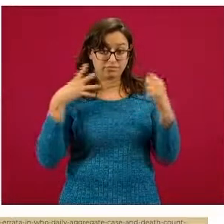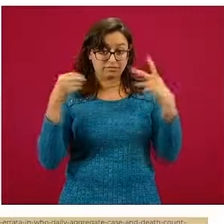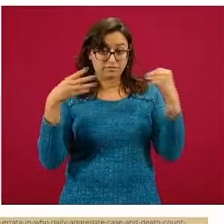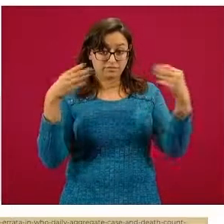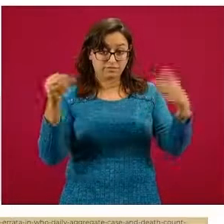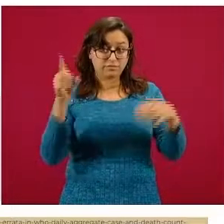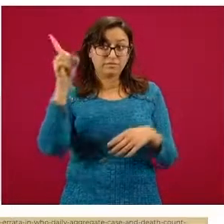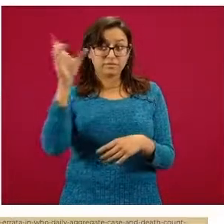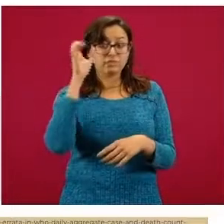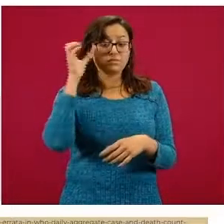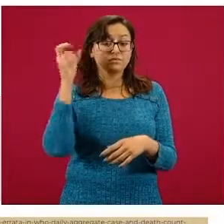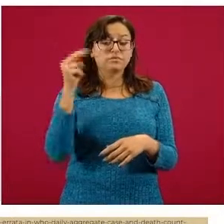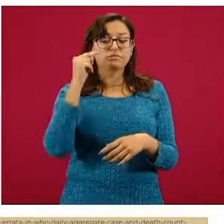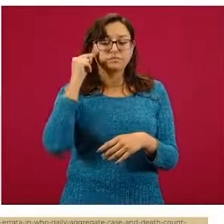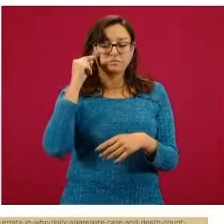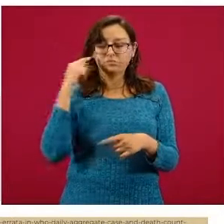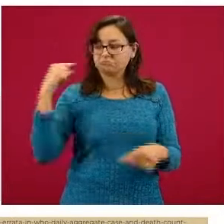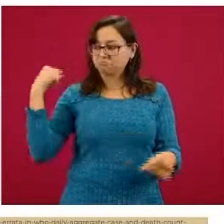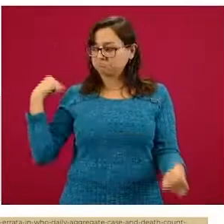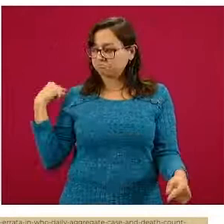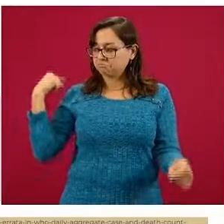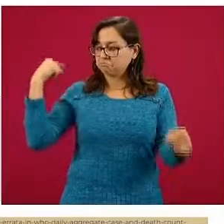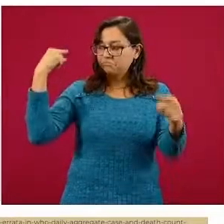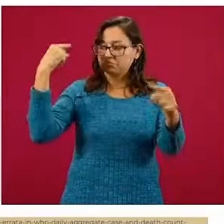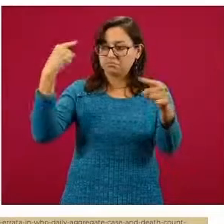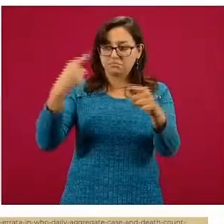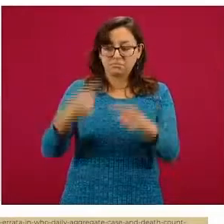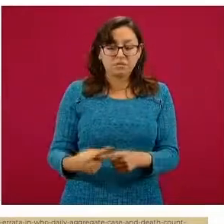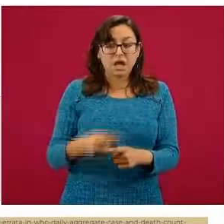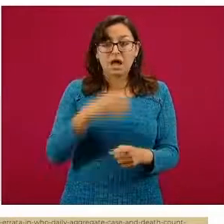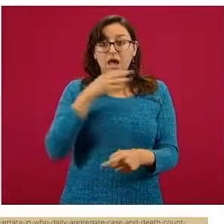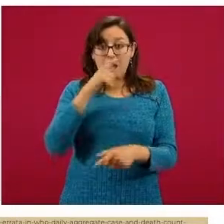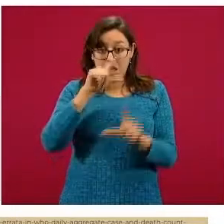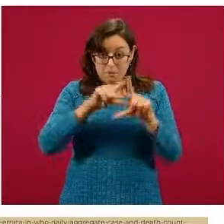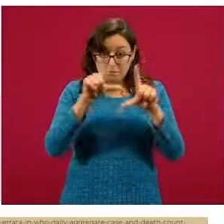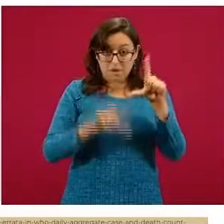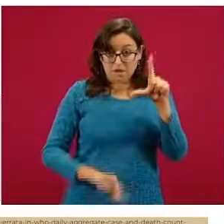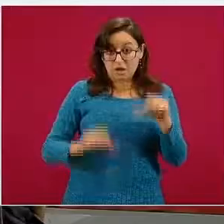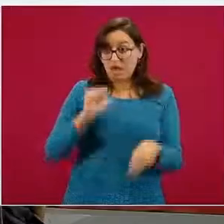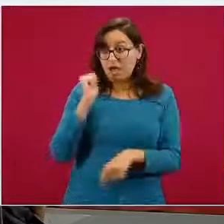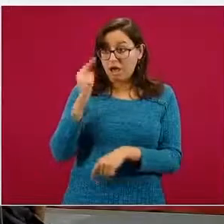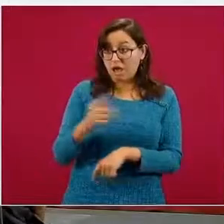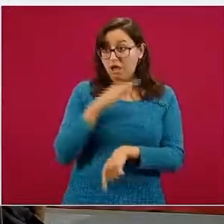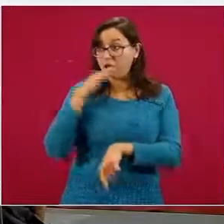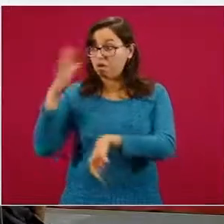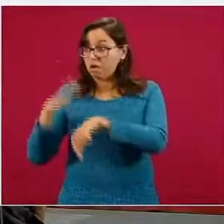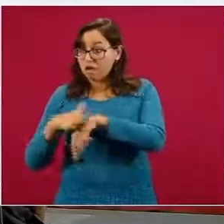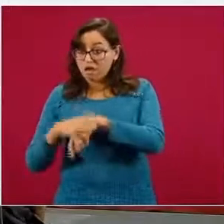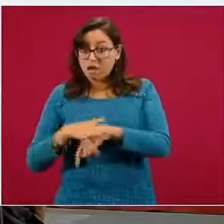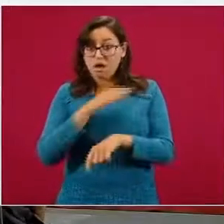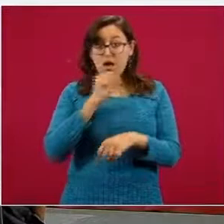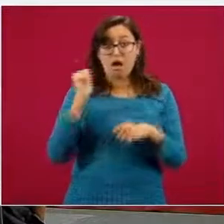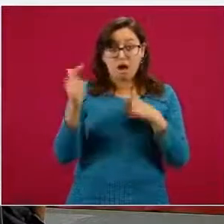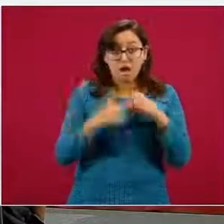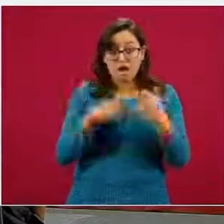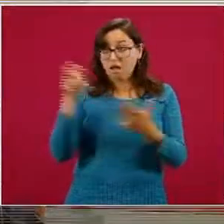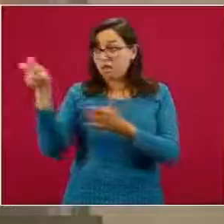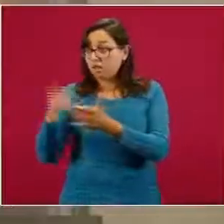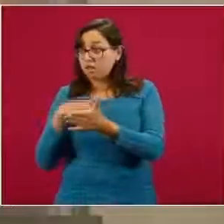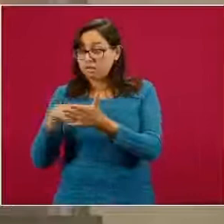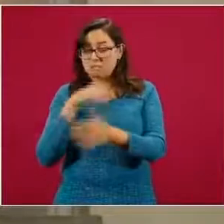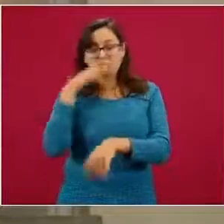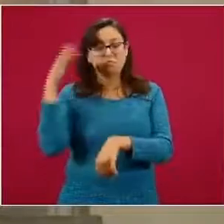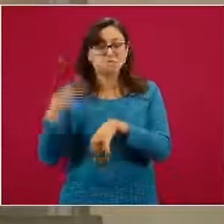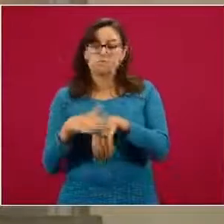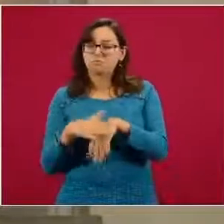primero en China, México no había realizado ninguna corrección o ajuste en sus datos de reporte. Y somos también